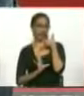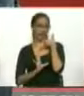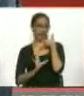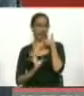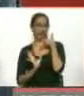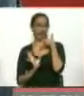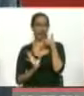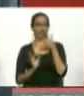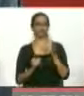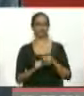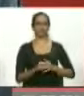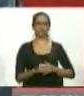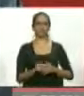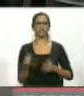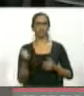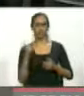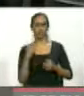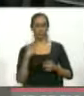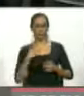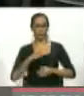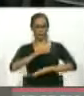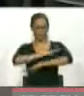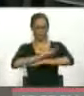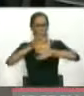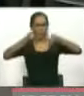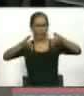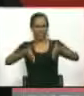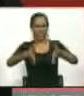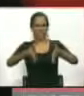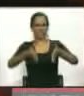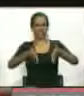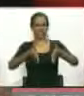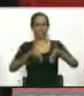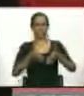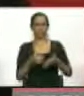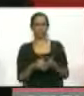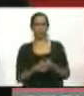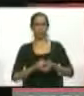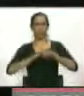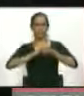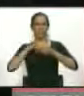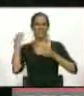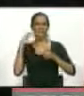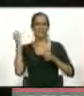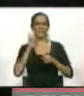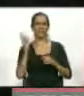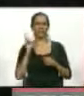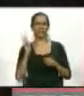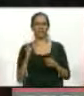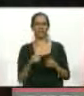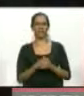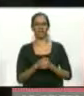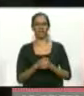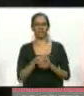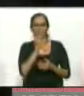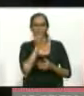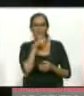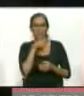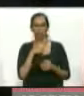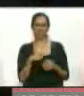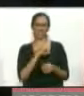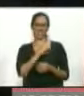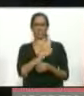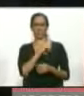yo me pongo en esa actitud con los panas colombianos en venezuela y me envenenado ya que